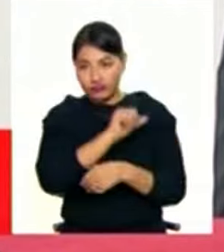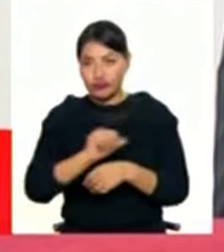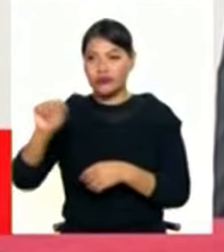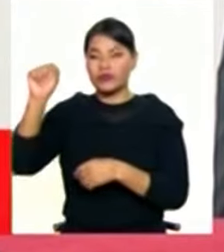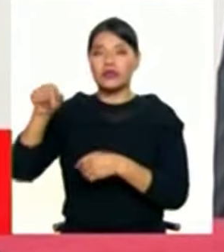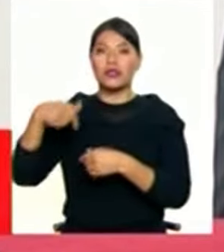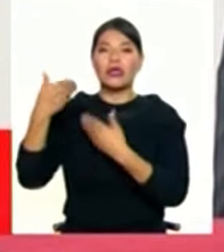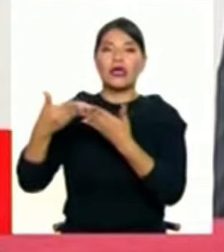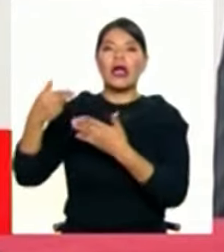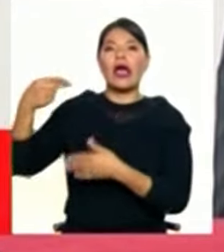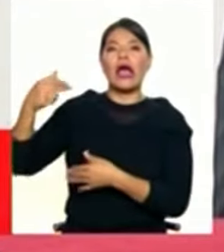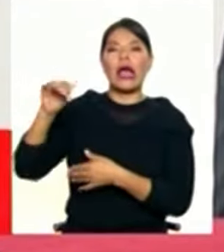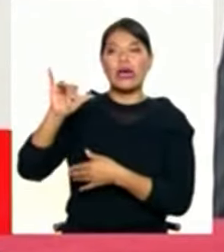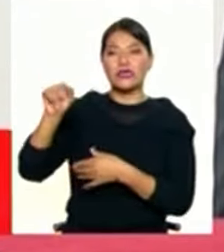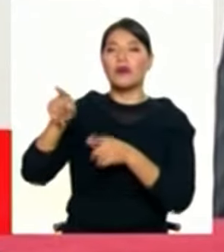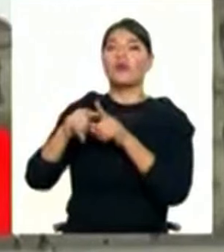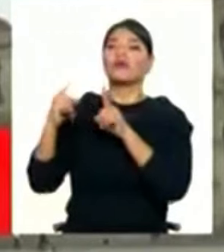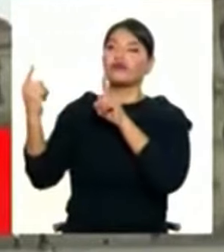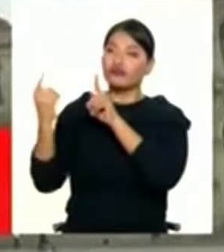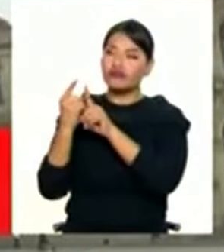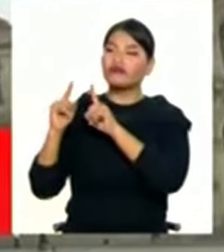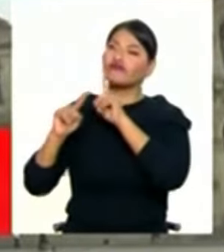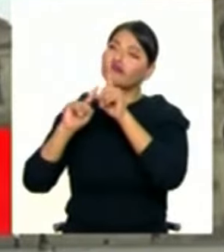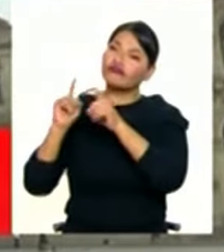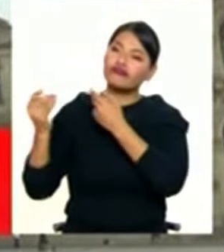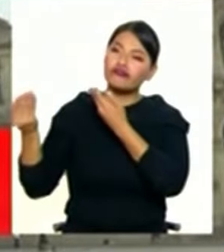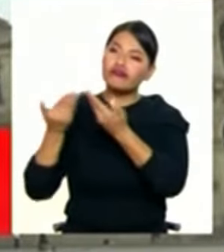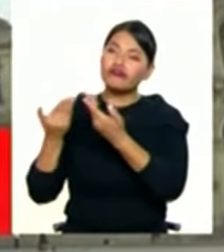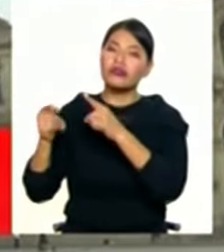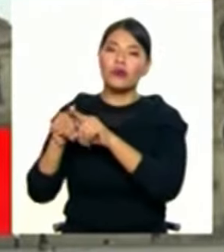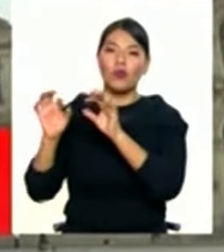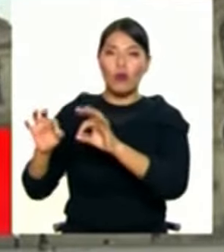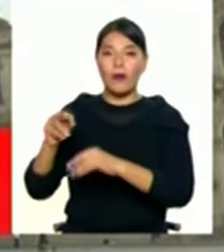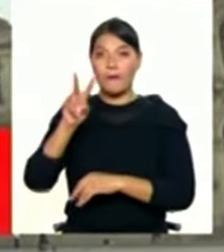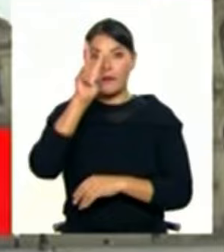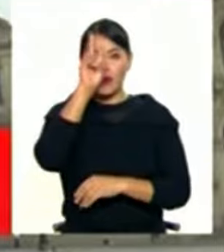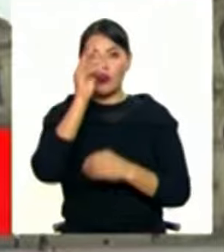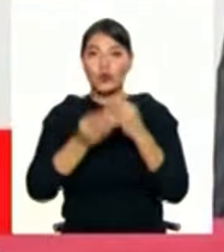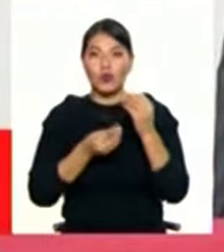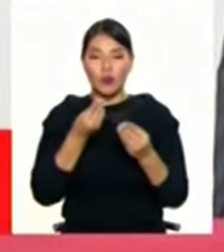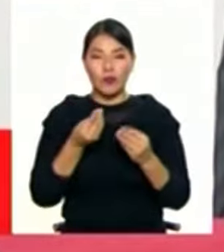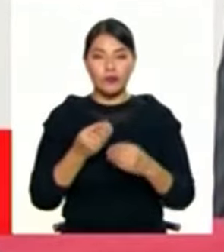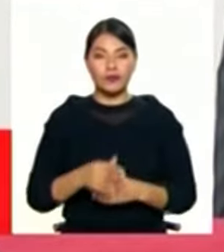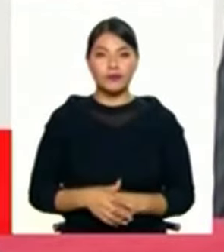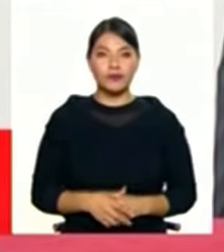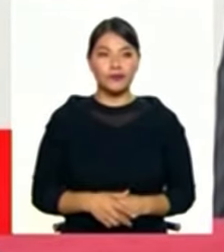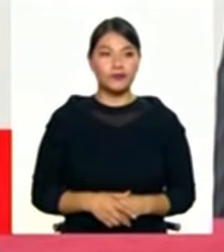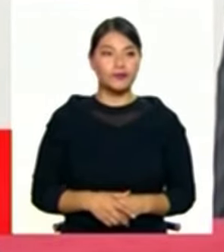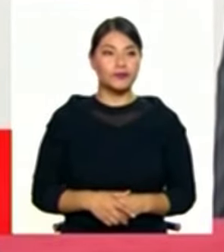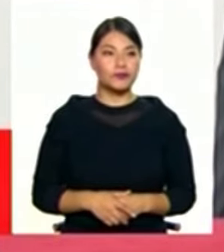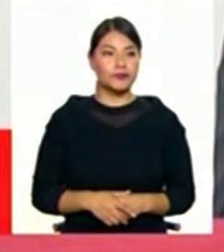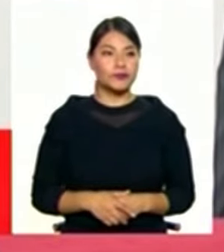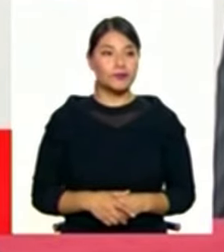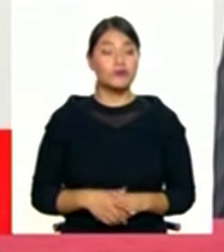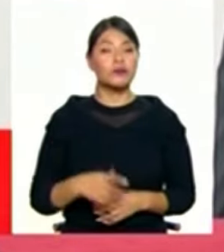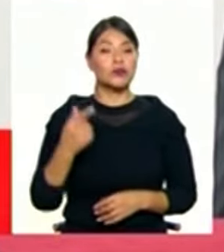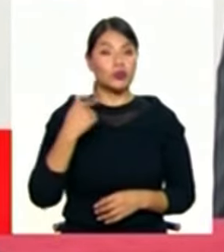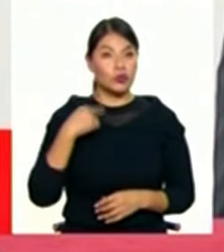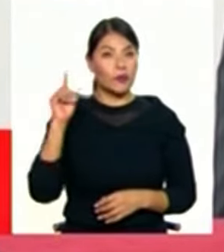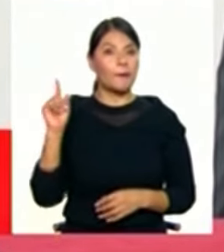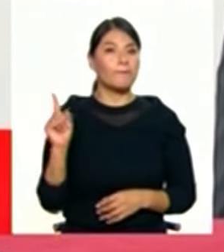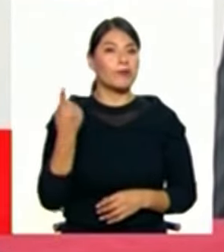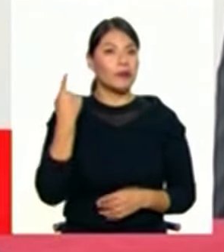entrevistarse con autoridades de ese tribunal y plantear la posición del Estado peruano. Estamos haciendo las